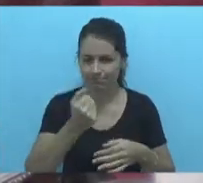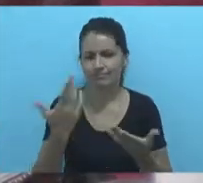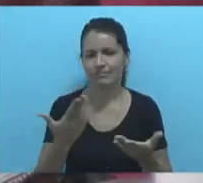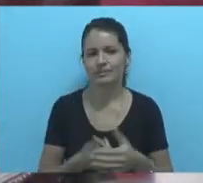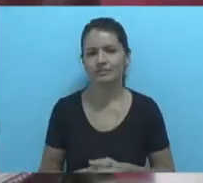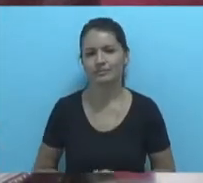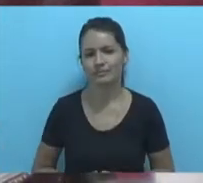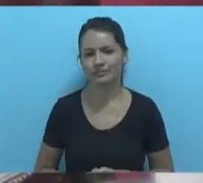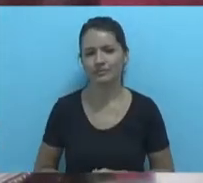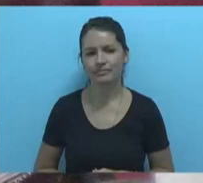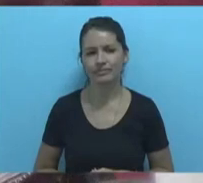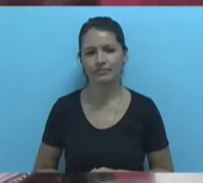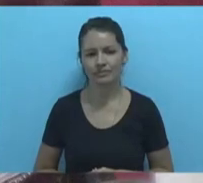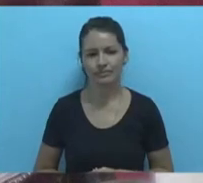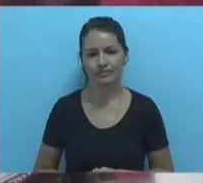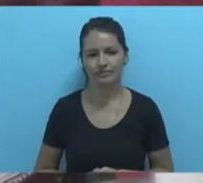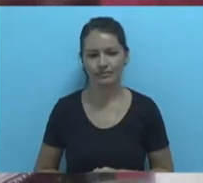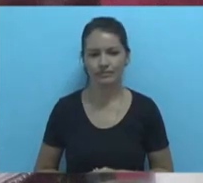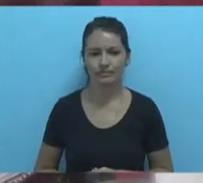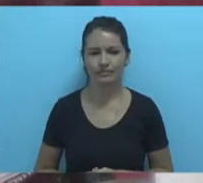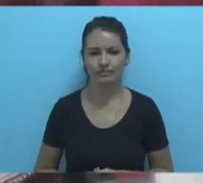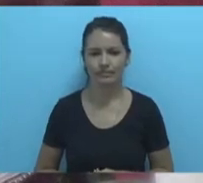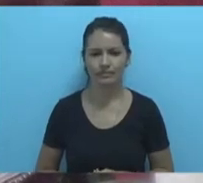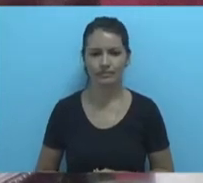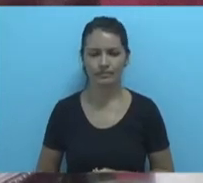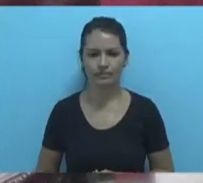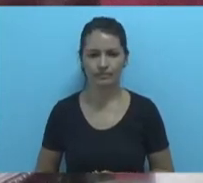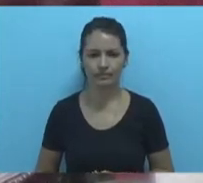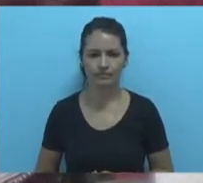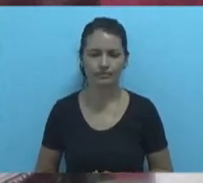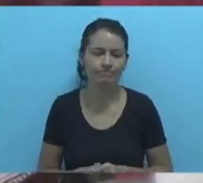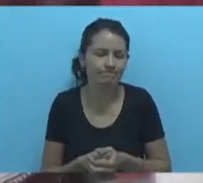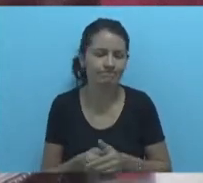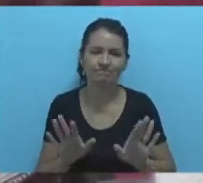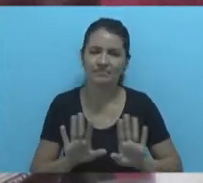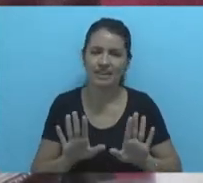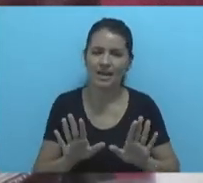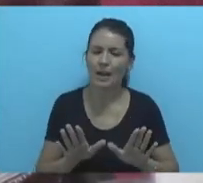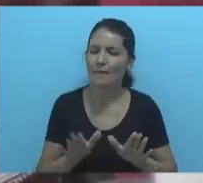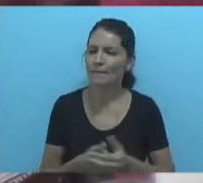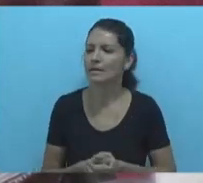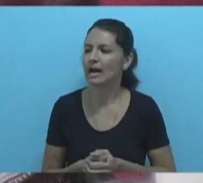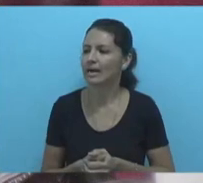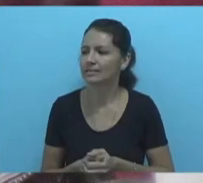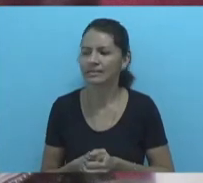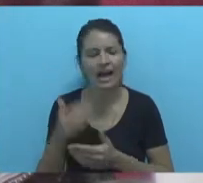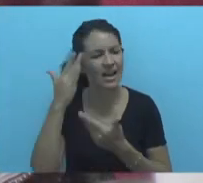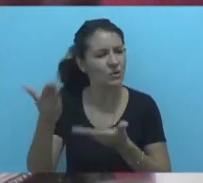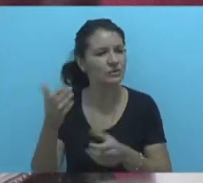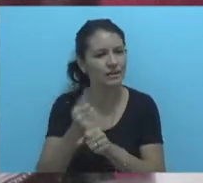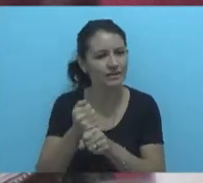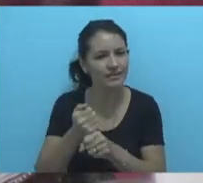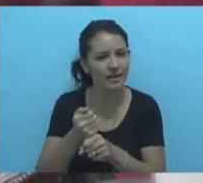unanimidad y luego fue una ley promulgada por el presidente Macri. Así que nada más que reconocer el trabajo que hicieron en ese momento en la Cámara